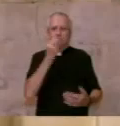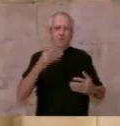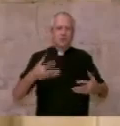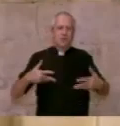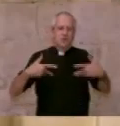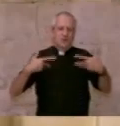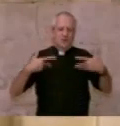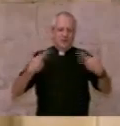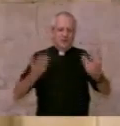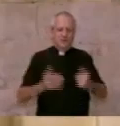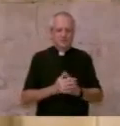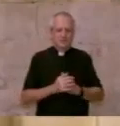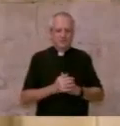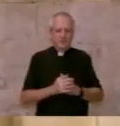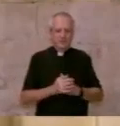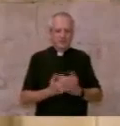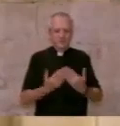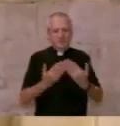y buen humor.